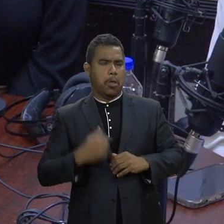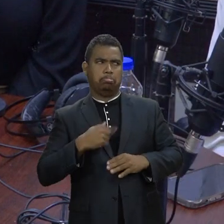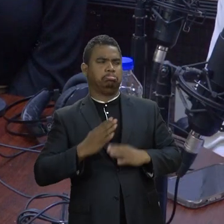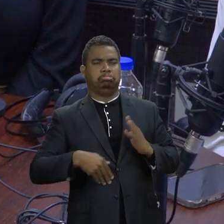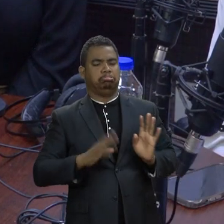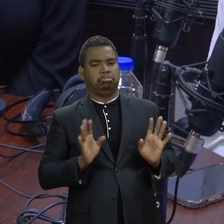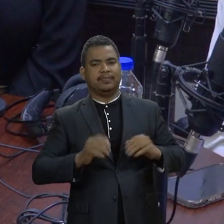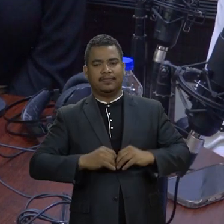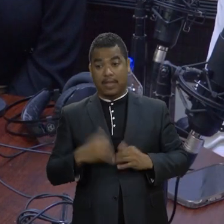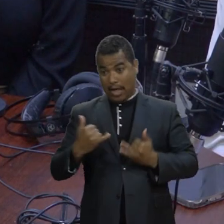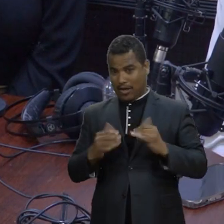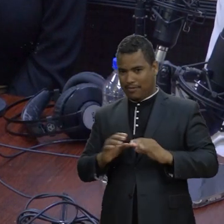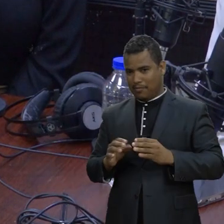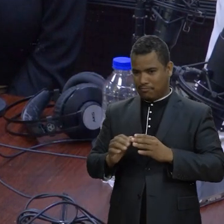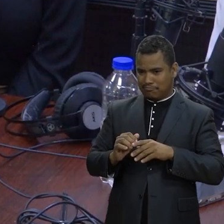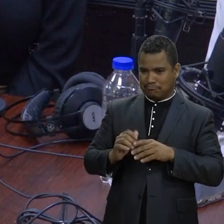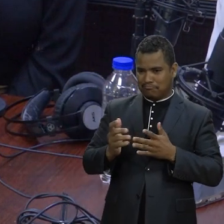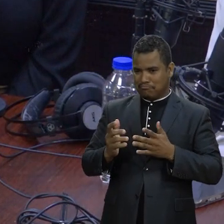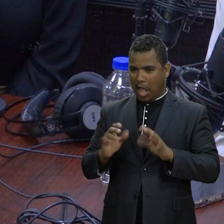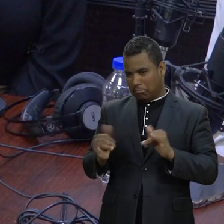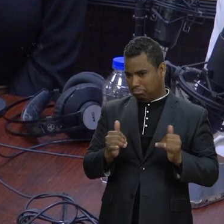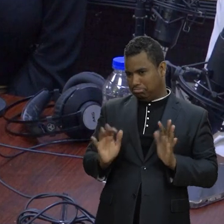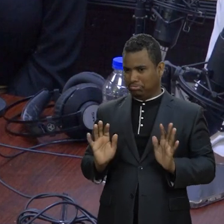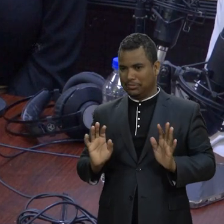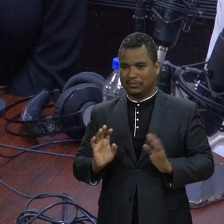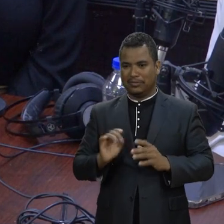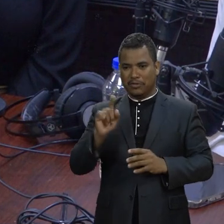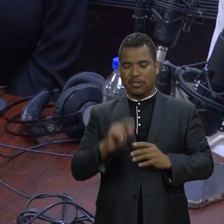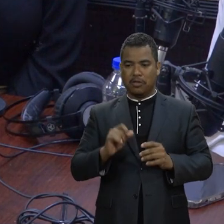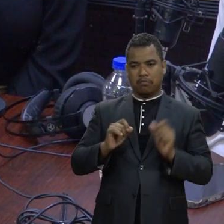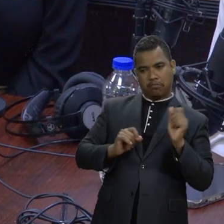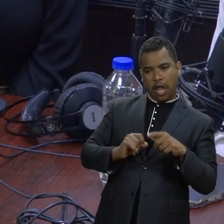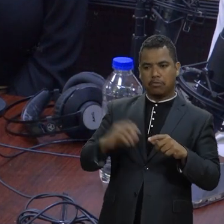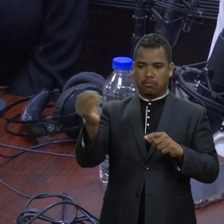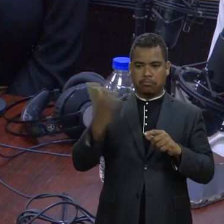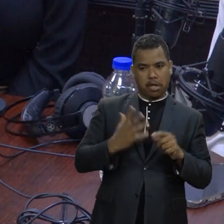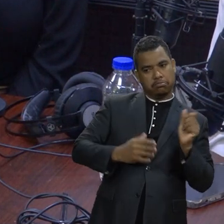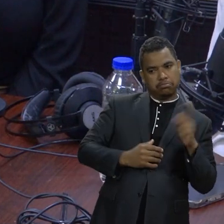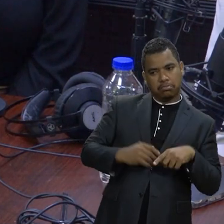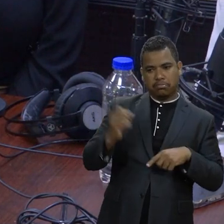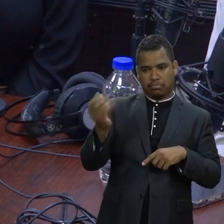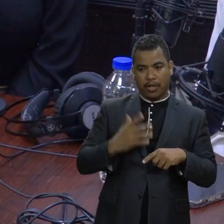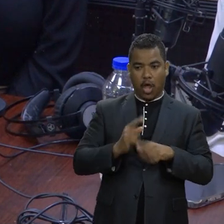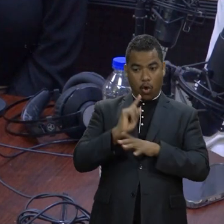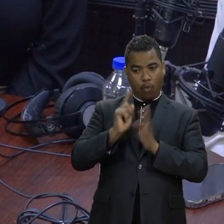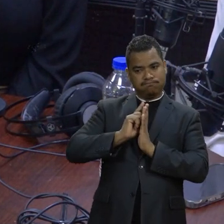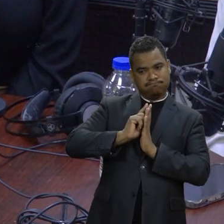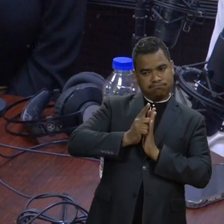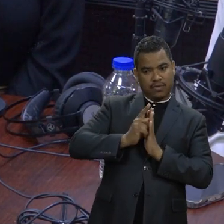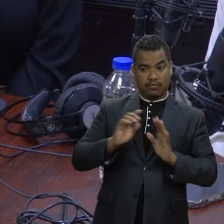pasar a un segmento súper breve y dinámico. Tenemos una actividad en la que usted nos va a responder unas preguntas en un